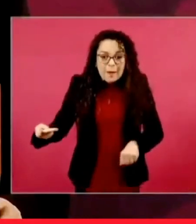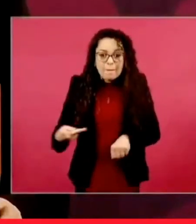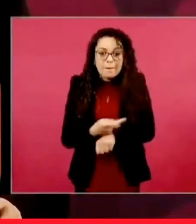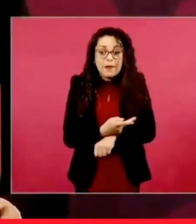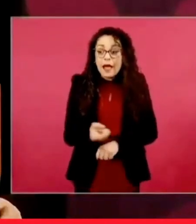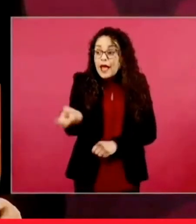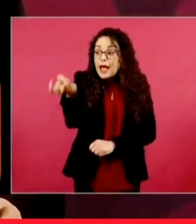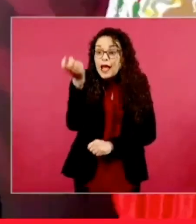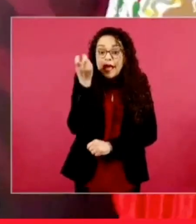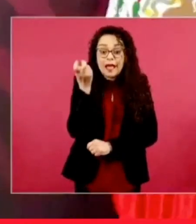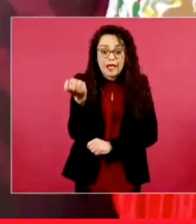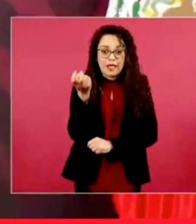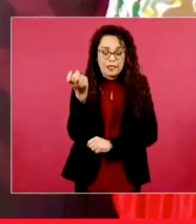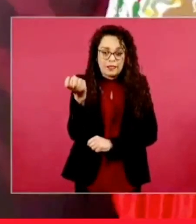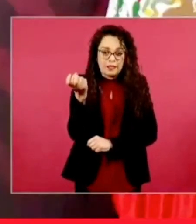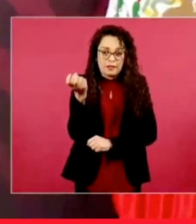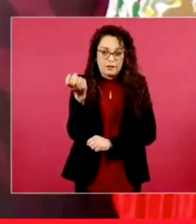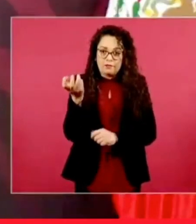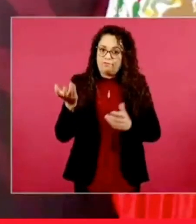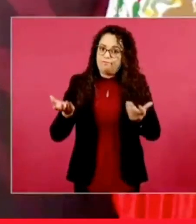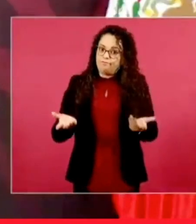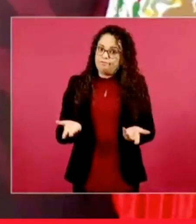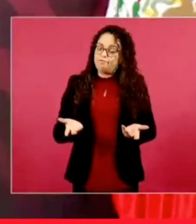quejarnos porque